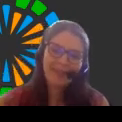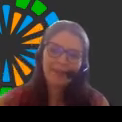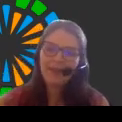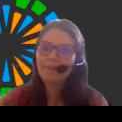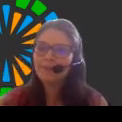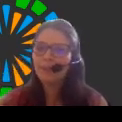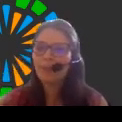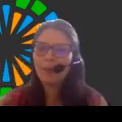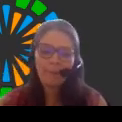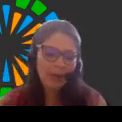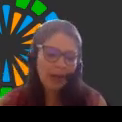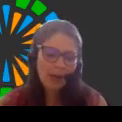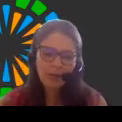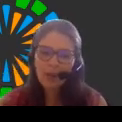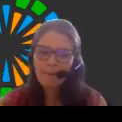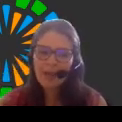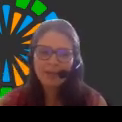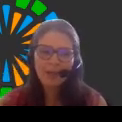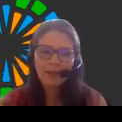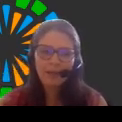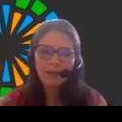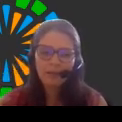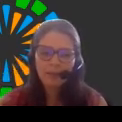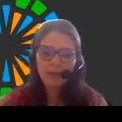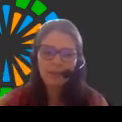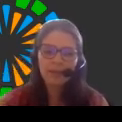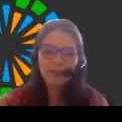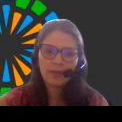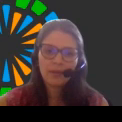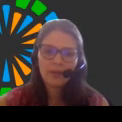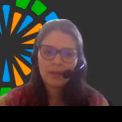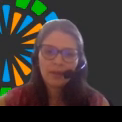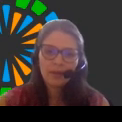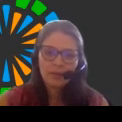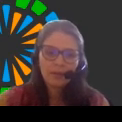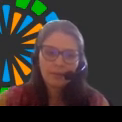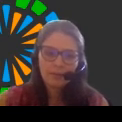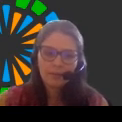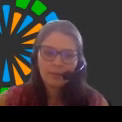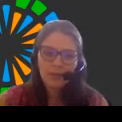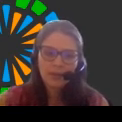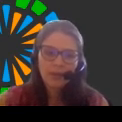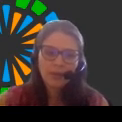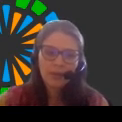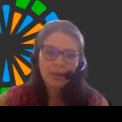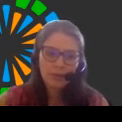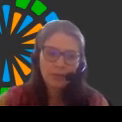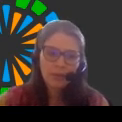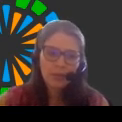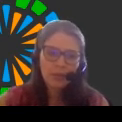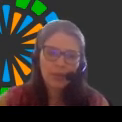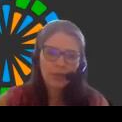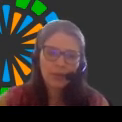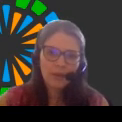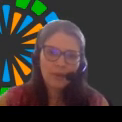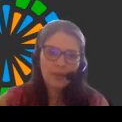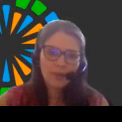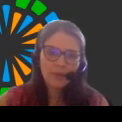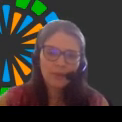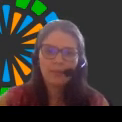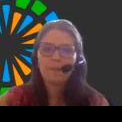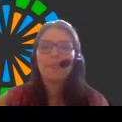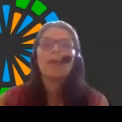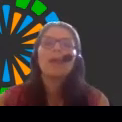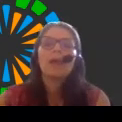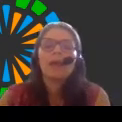está bien súper bien vean a más adelante vamos a más adelante tenemos como una